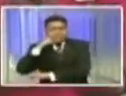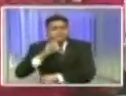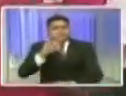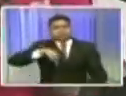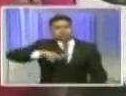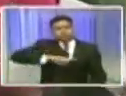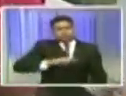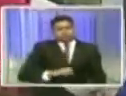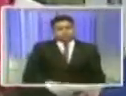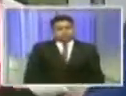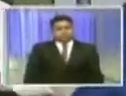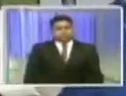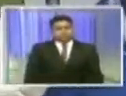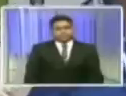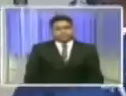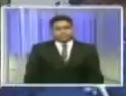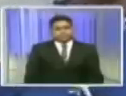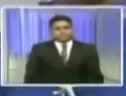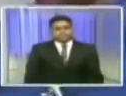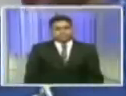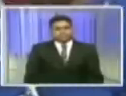nosotros.